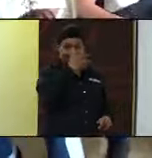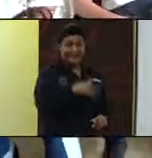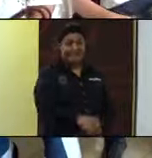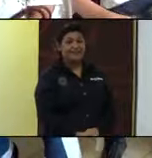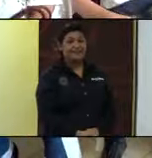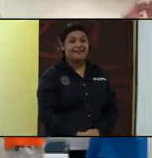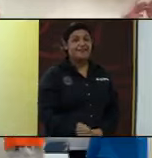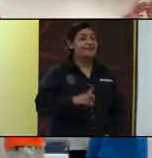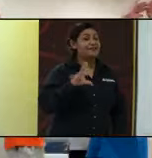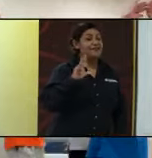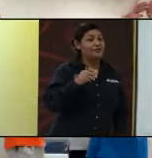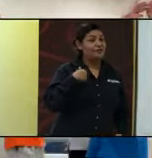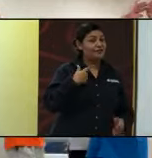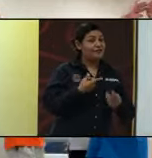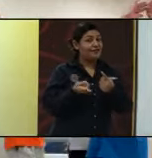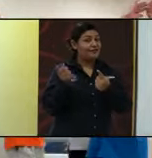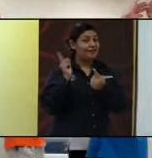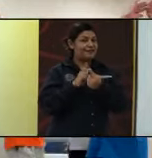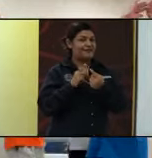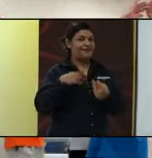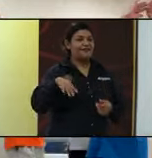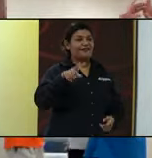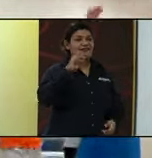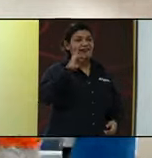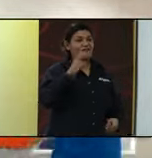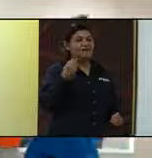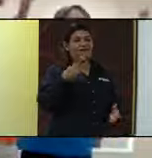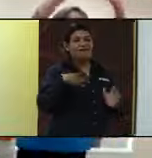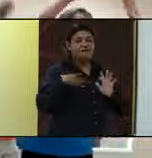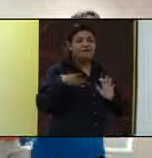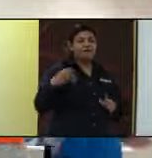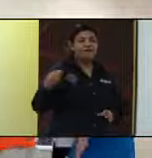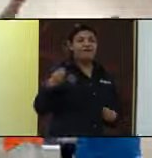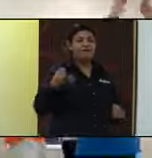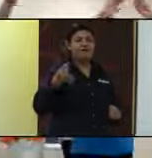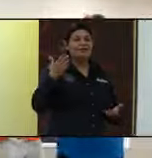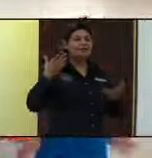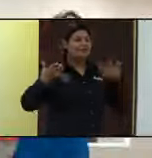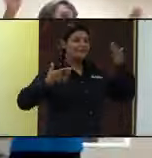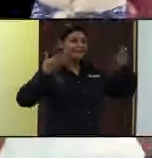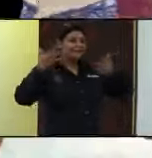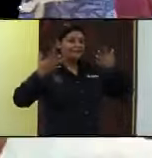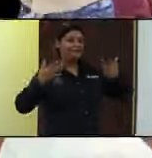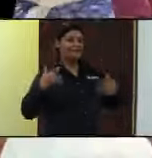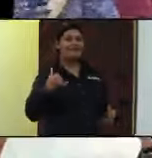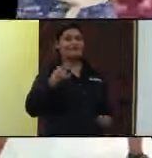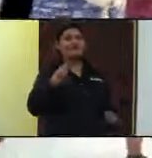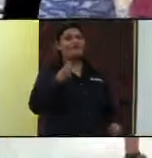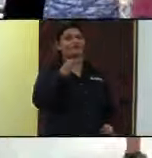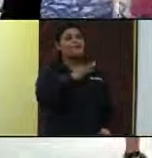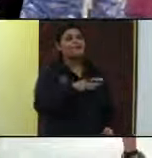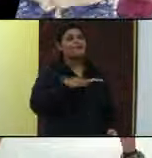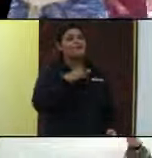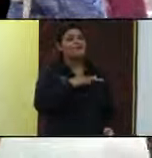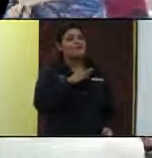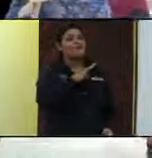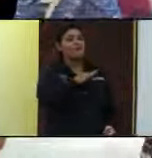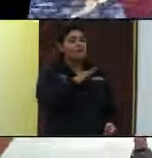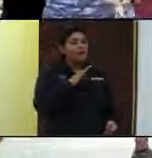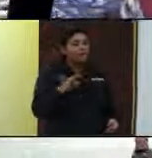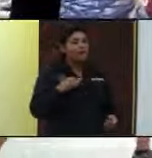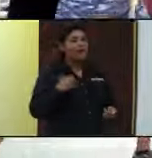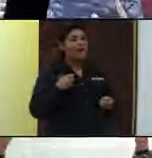Si no, nos vamos para atrás. No, fíjense que muy contagiados por esa alegría. Yo estoy muy feliz con poder